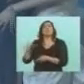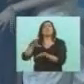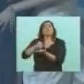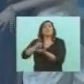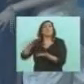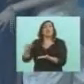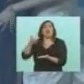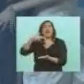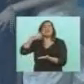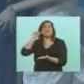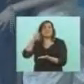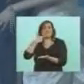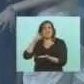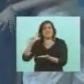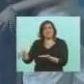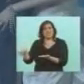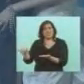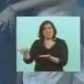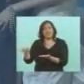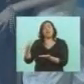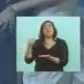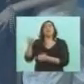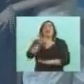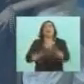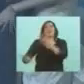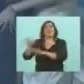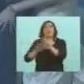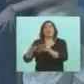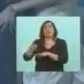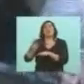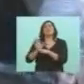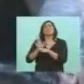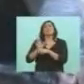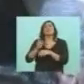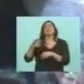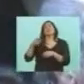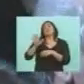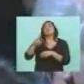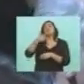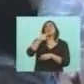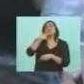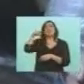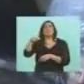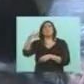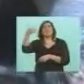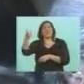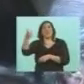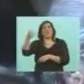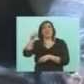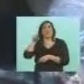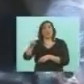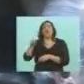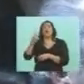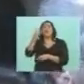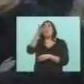jubilados, para que precisamente se constituya una sociedad anónima donde el 99% sea por supuesto de la